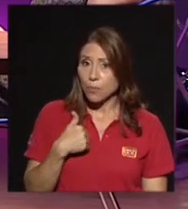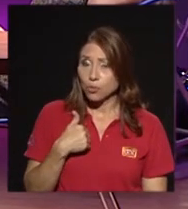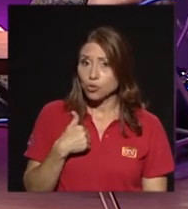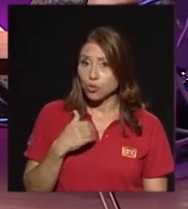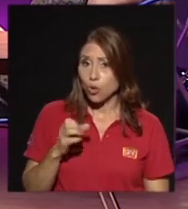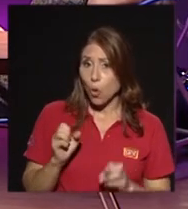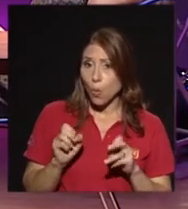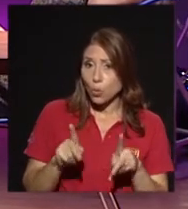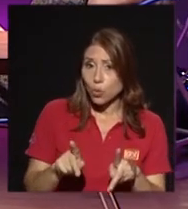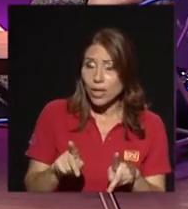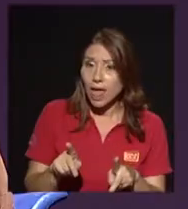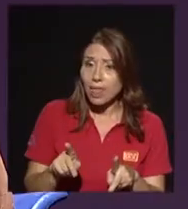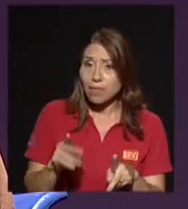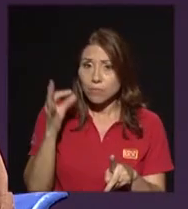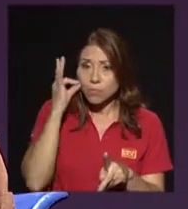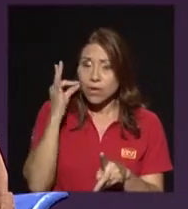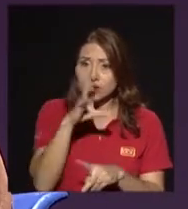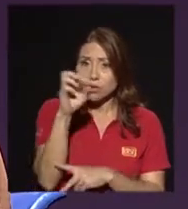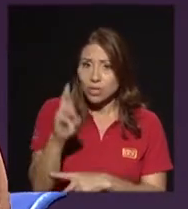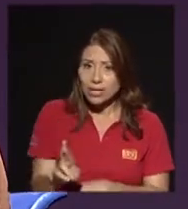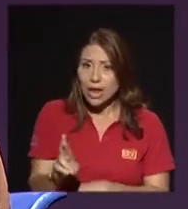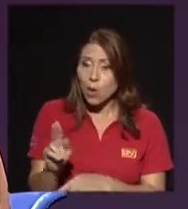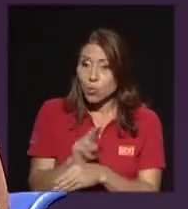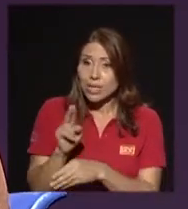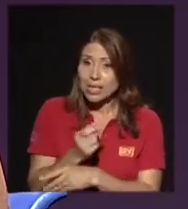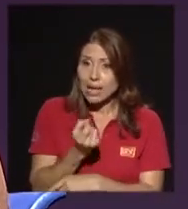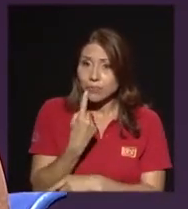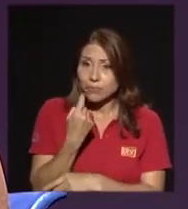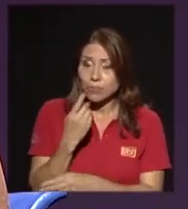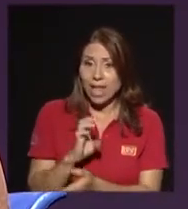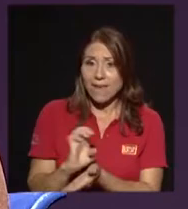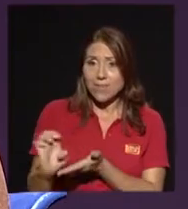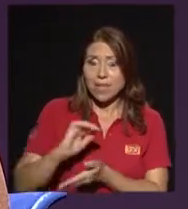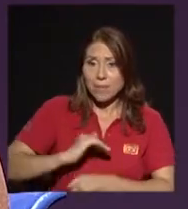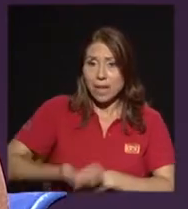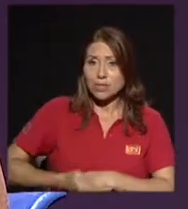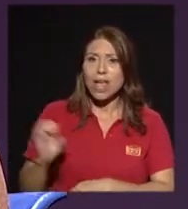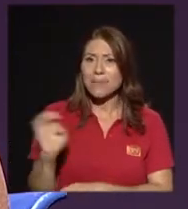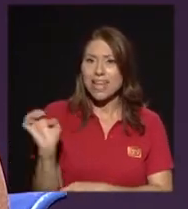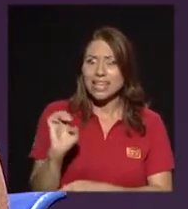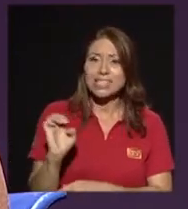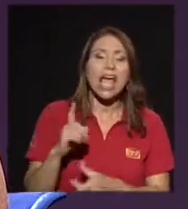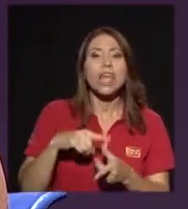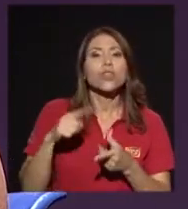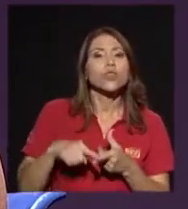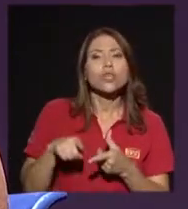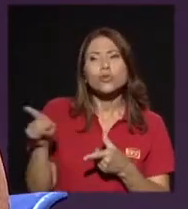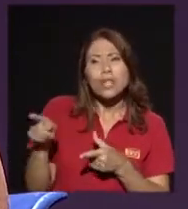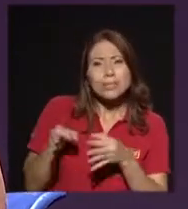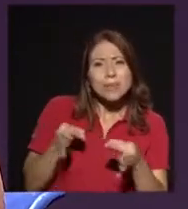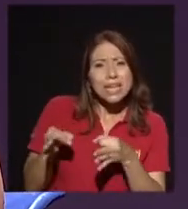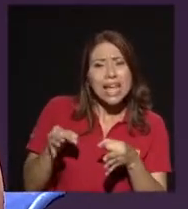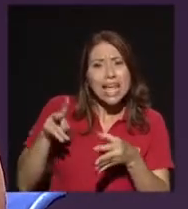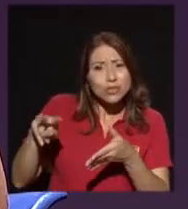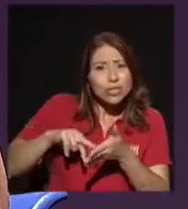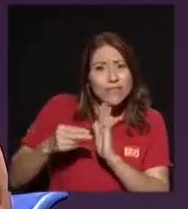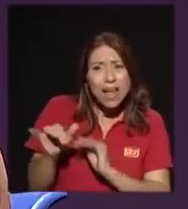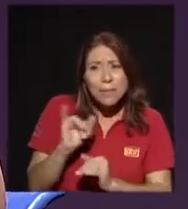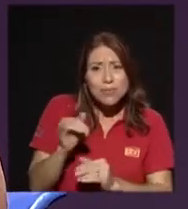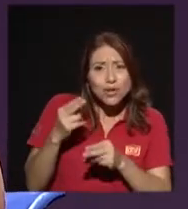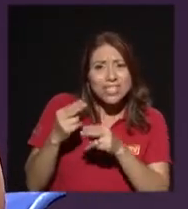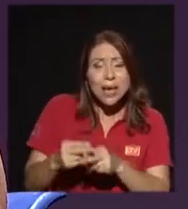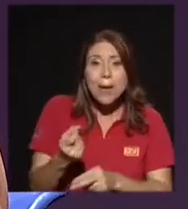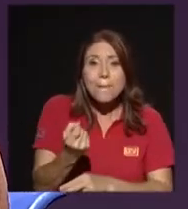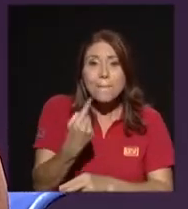mujeres en Costa Rica a utilizar anticoncepción de emergencia? Y me gustaría que me explicaras un poquito si es lo mismo que la píldora del día después, que a veces cuando